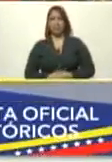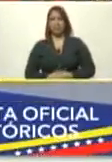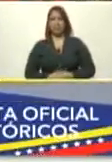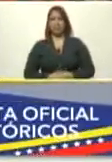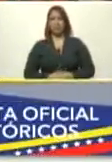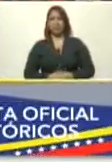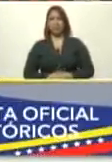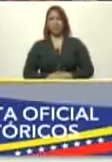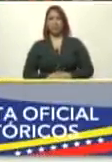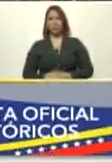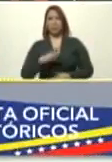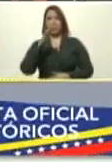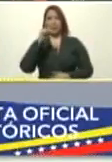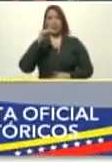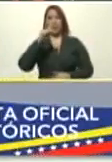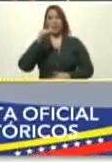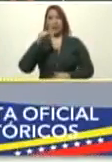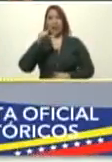Catherine,